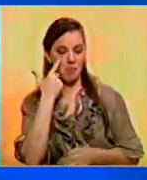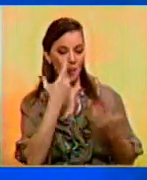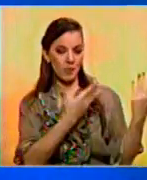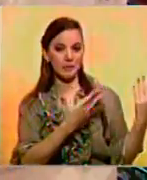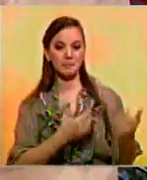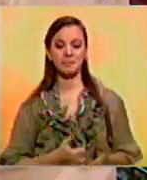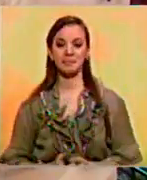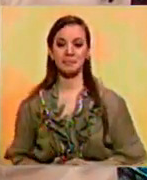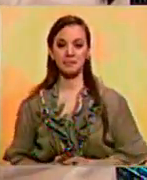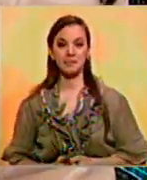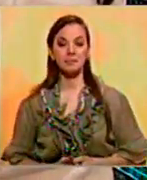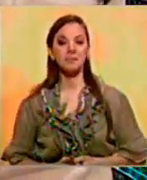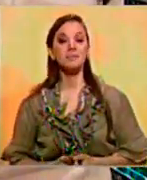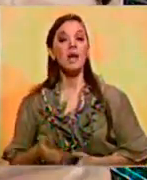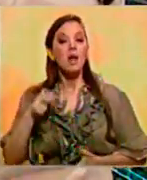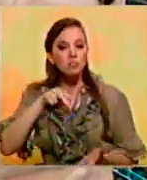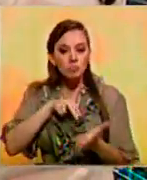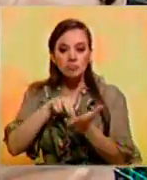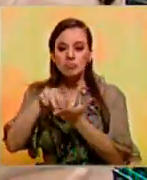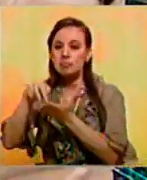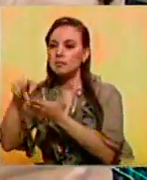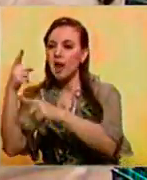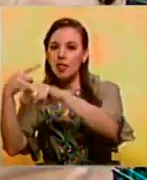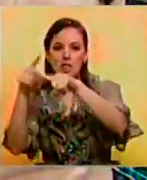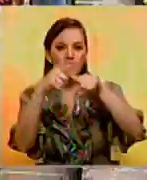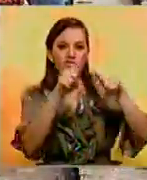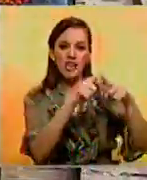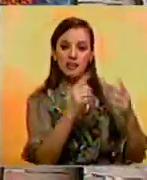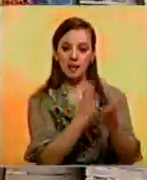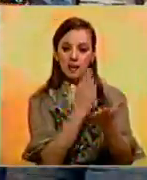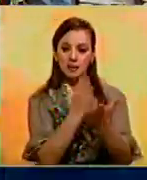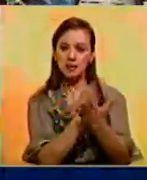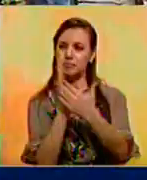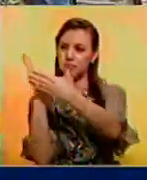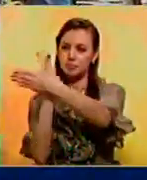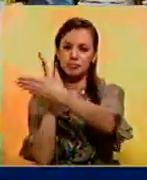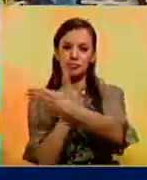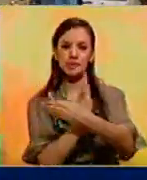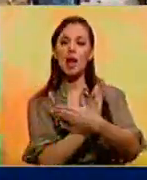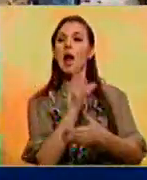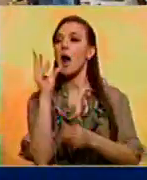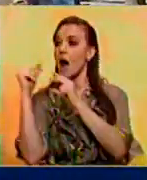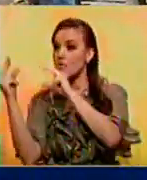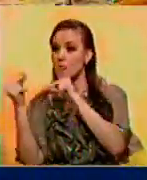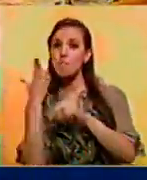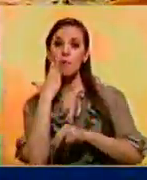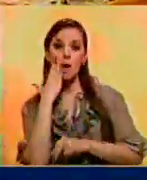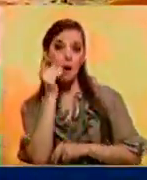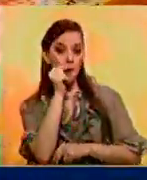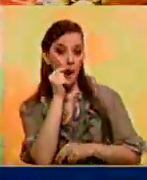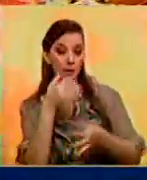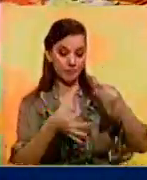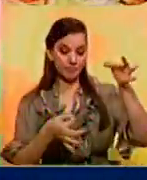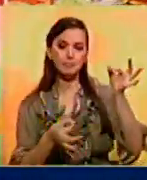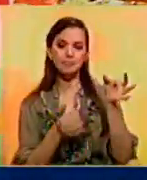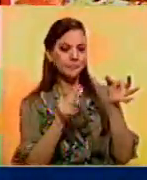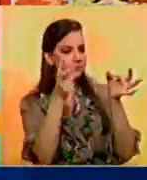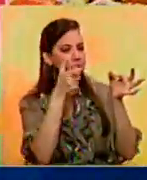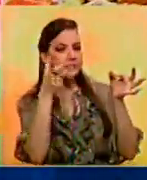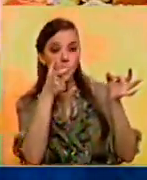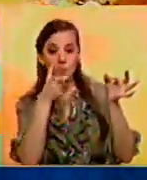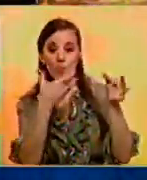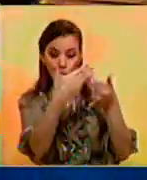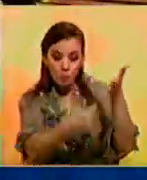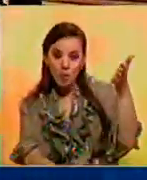cuenta más. En nuestro recorrido por varias ferias y librerías conversamos con los padres y representantes que con lista en mano ya buscan